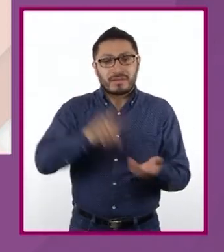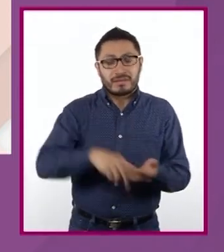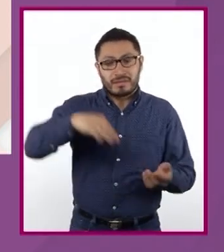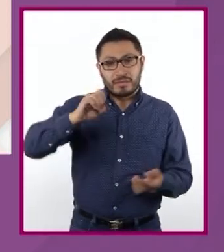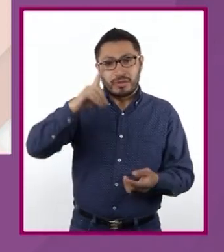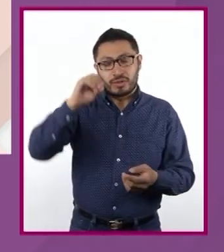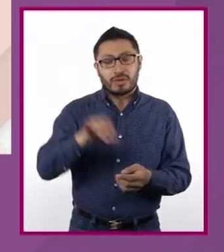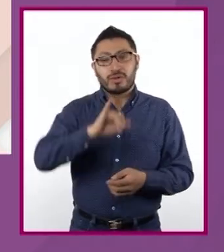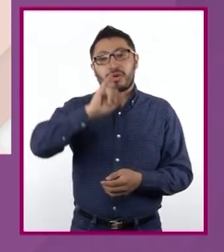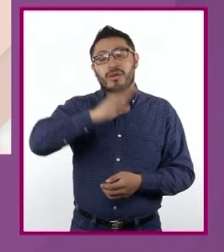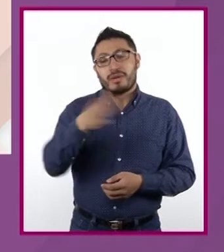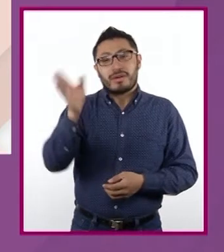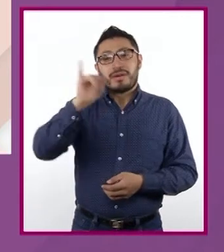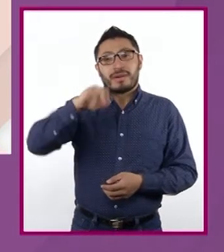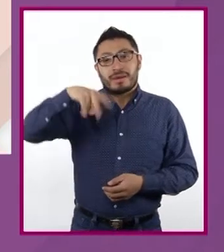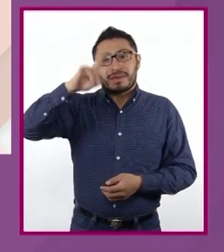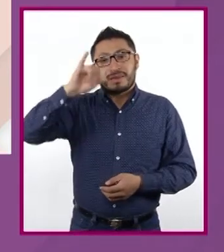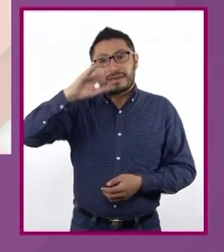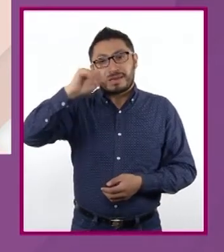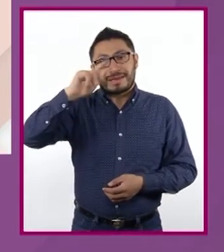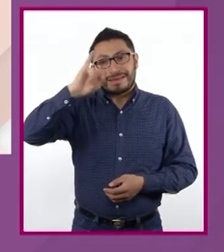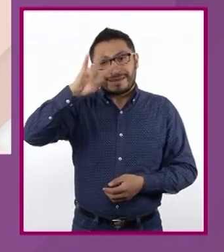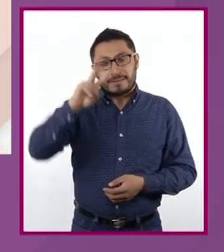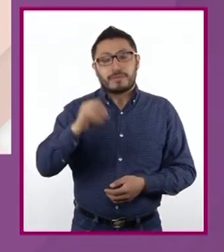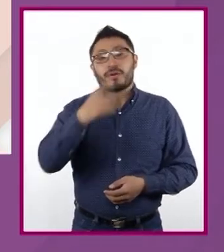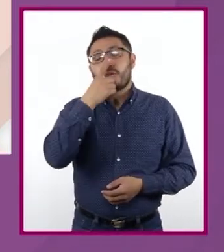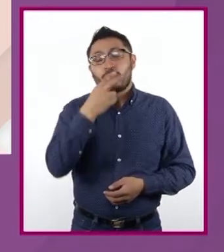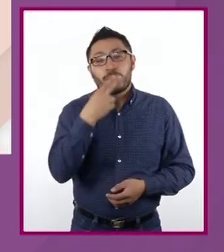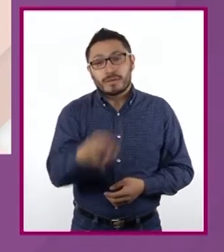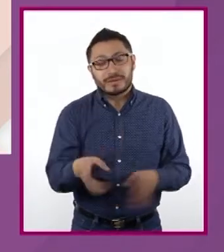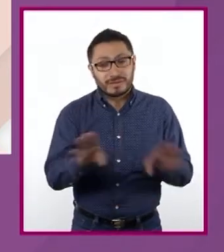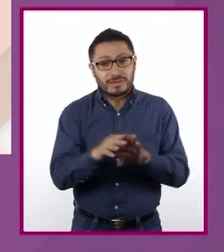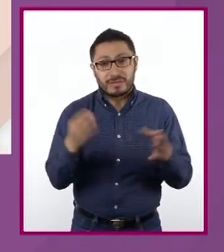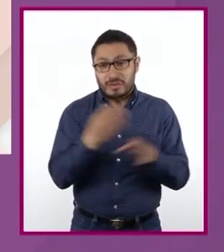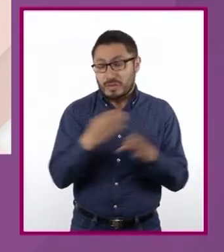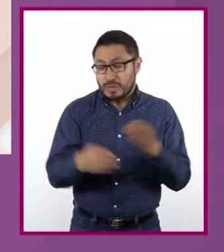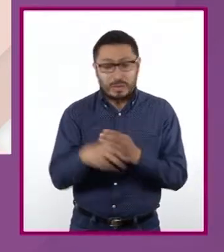del verbo que suele indicarnos hechos reales.